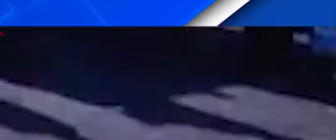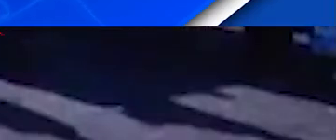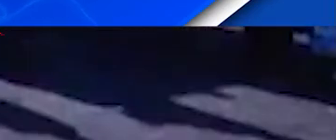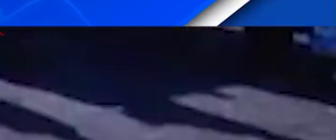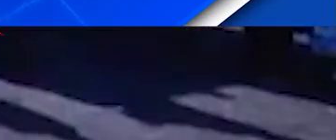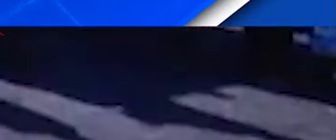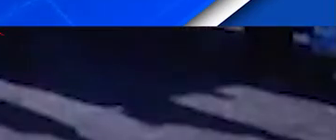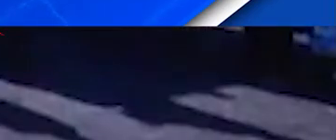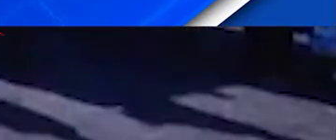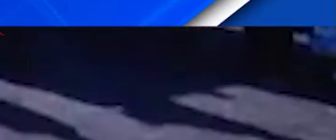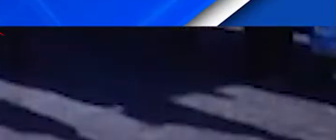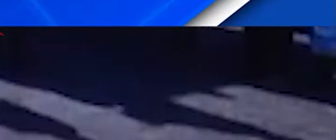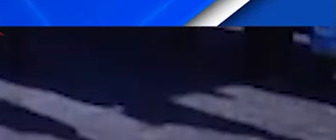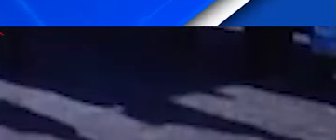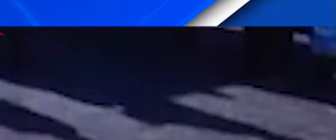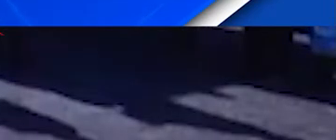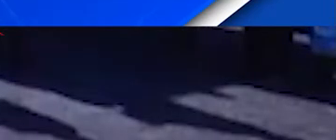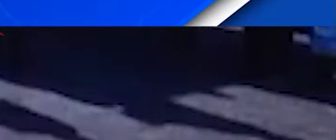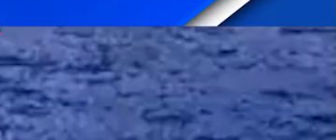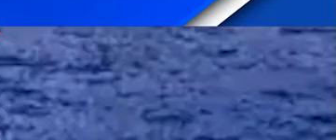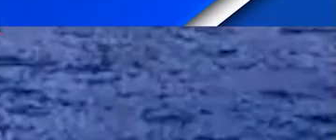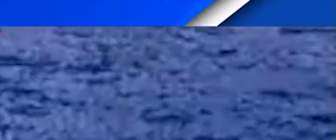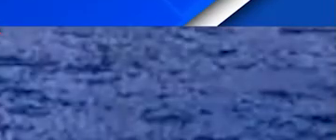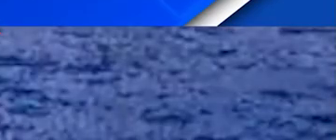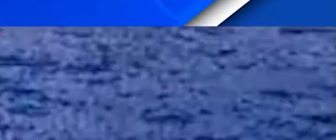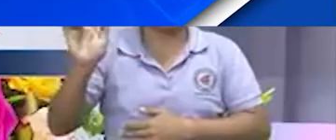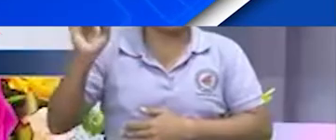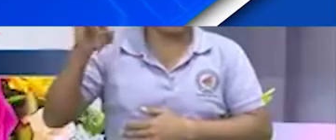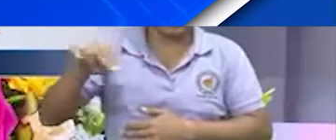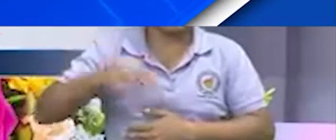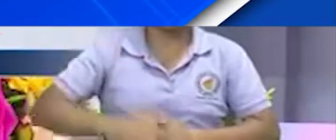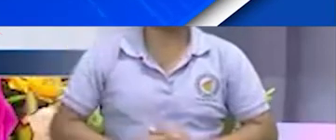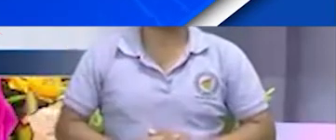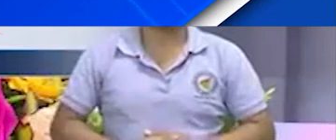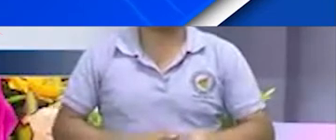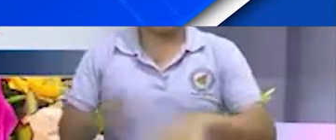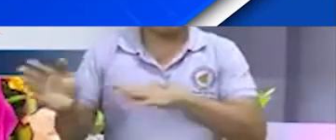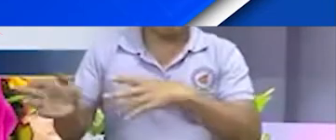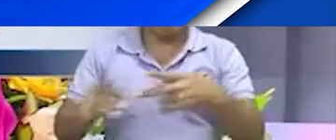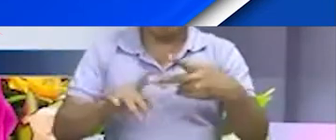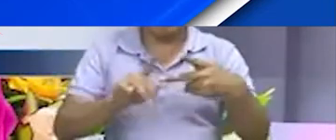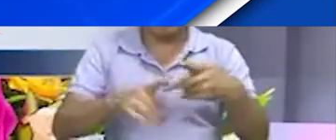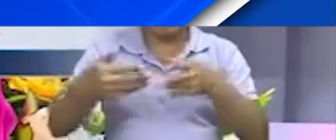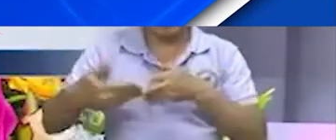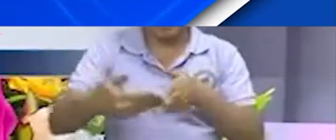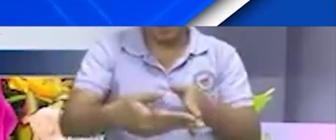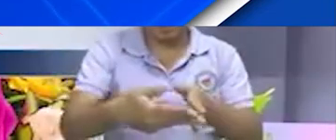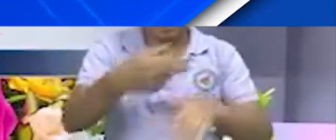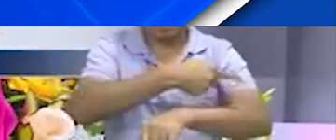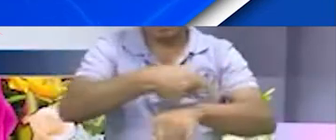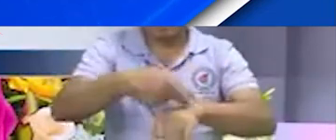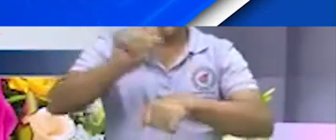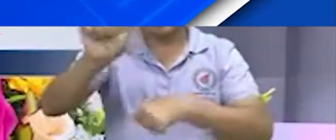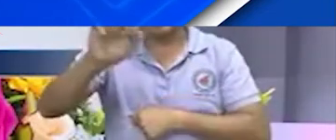turistas disfrutando de los espacios de recreación sana y familiar en el puerto arlencio